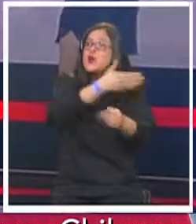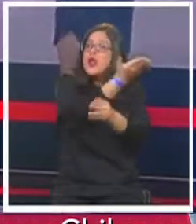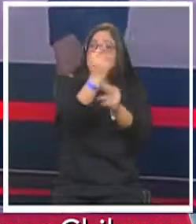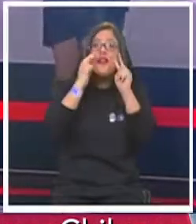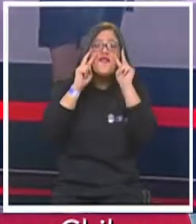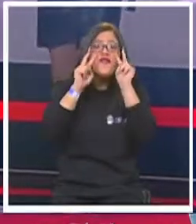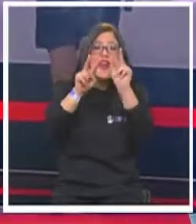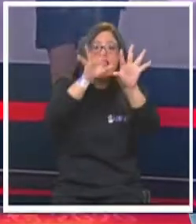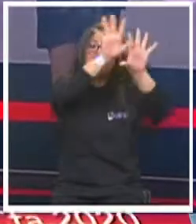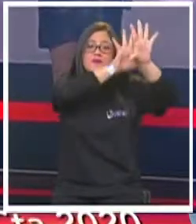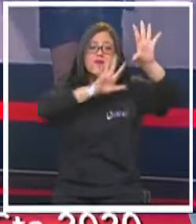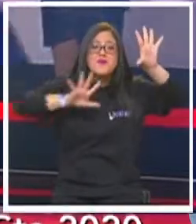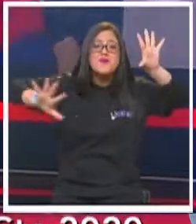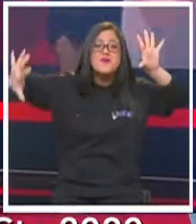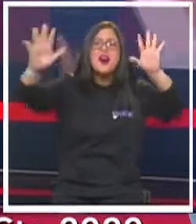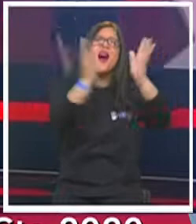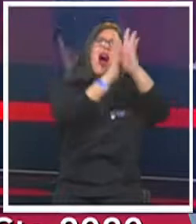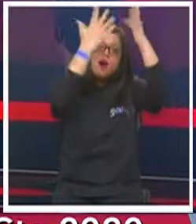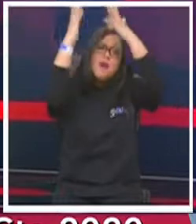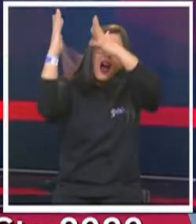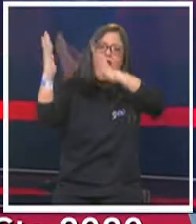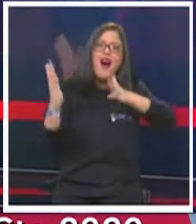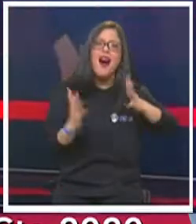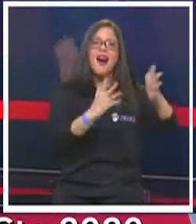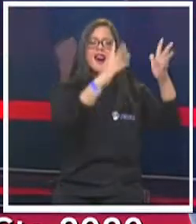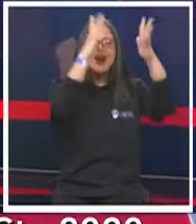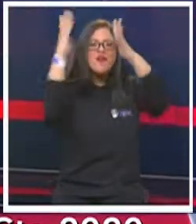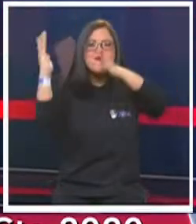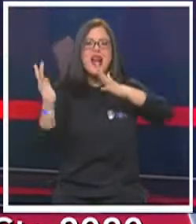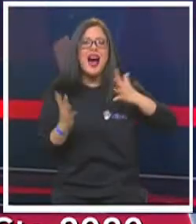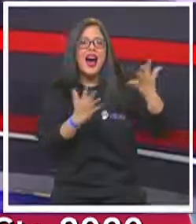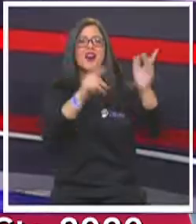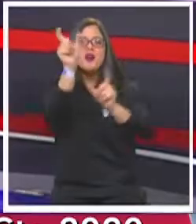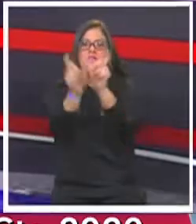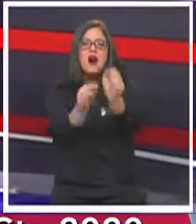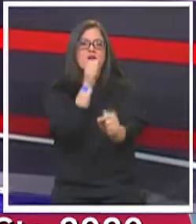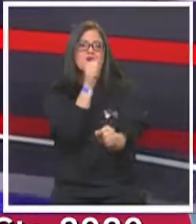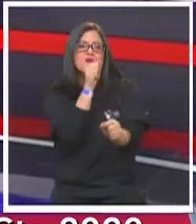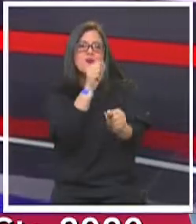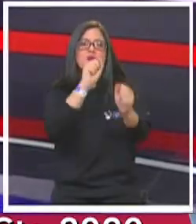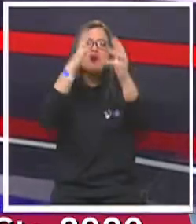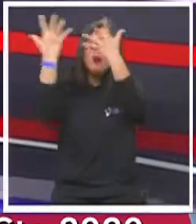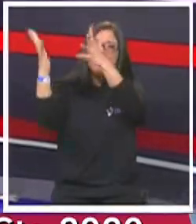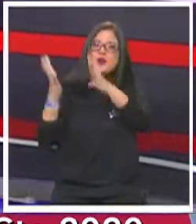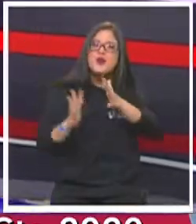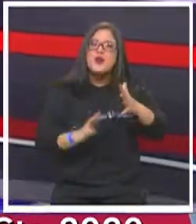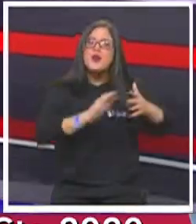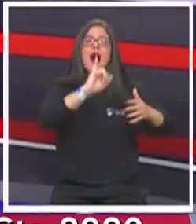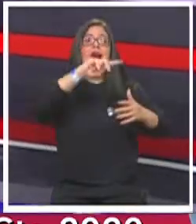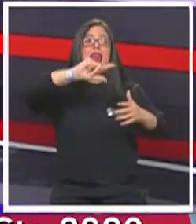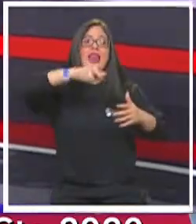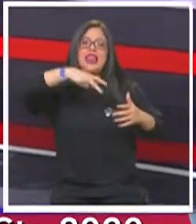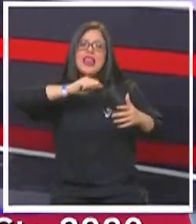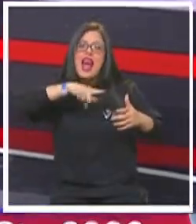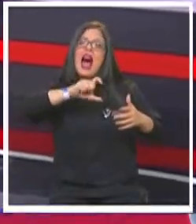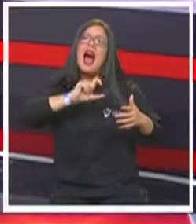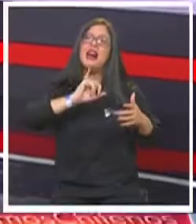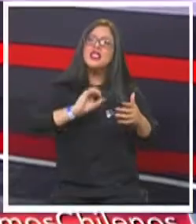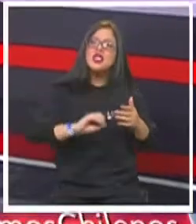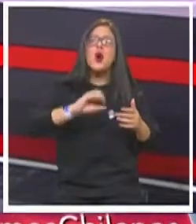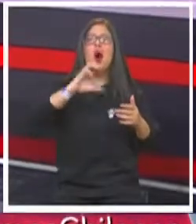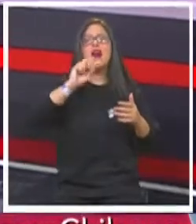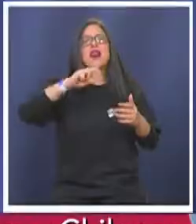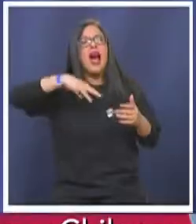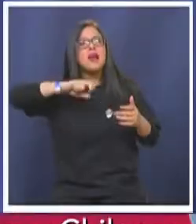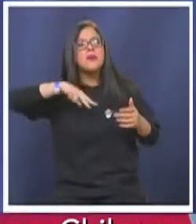virtuales de Chile. ¡Eso! Que aplaudan ahora. Aplaudan a nuestros animadores, a Ignacio Villaray, a Pancho, a Luis, a Carmen